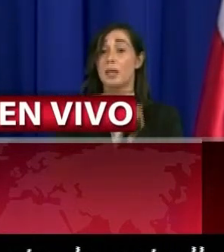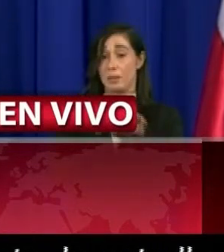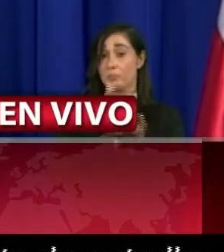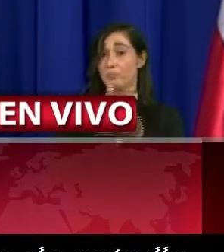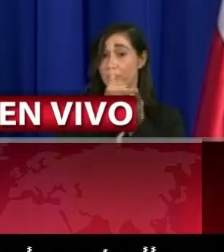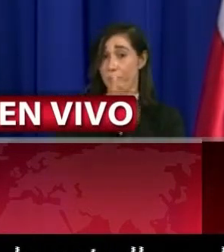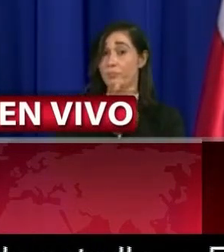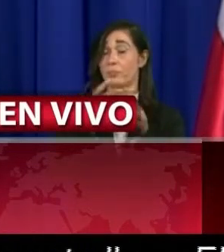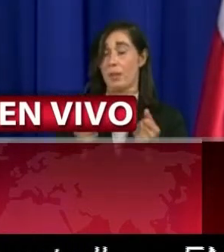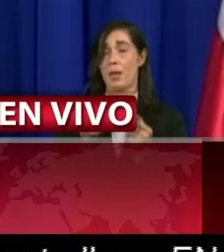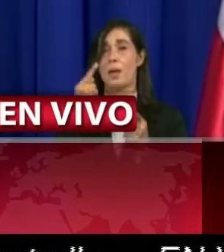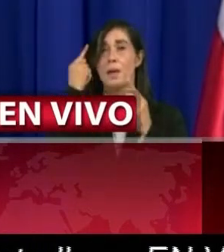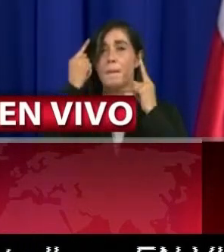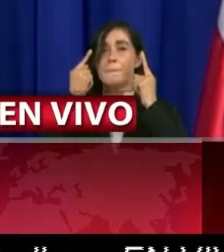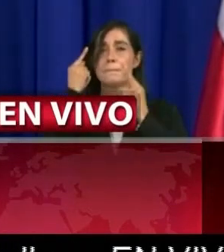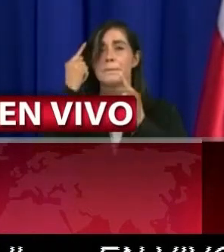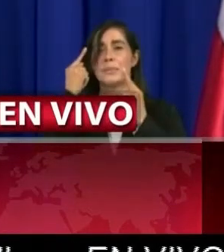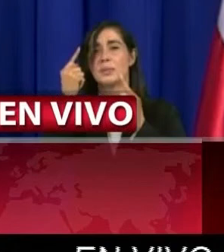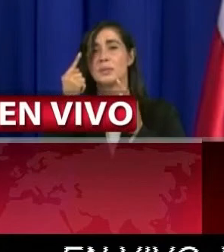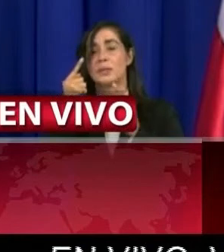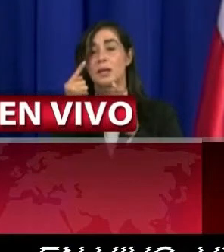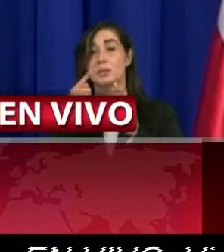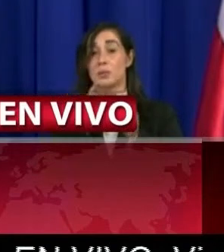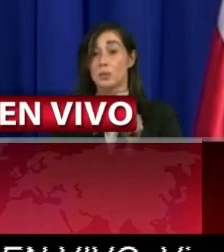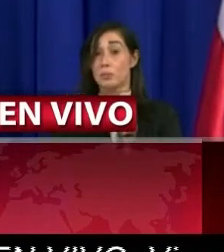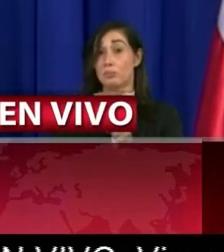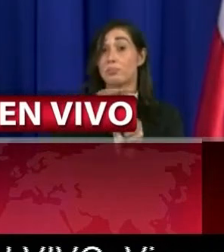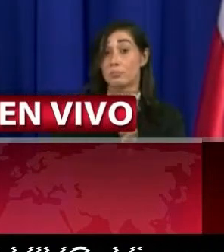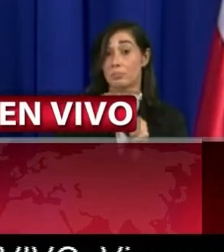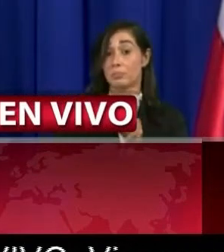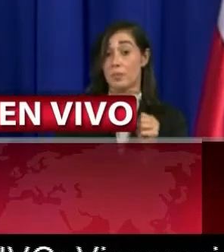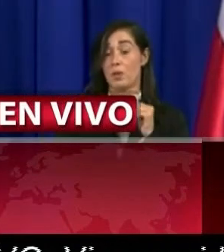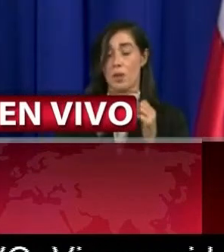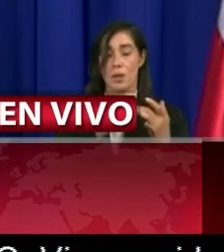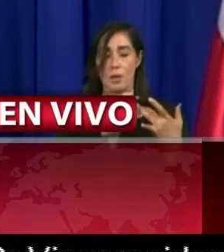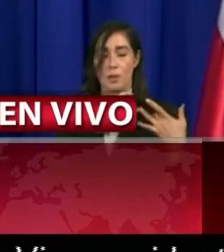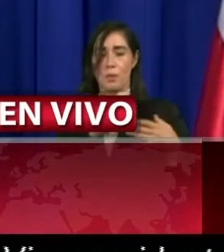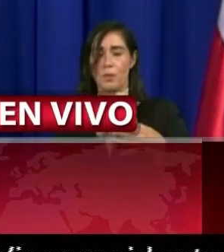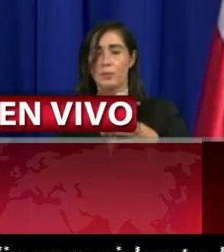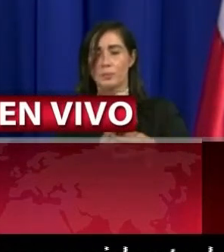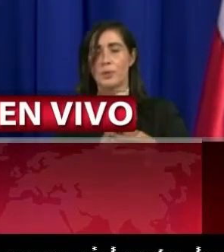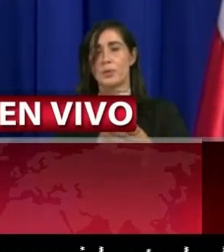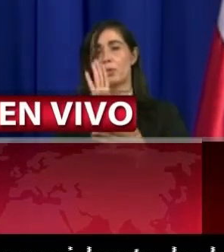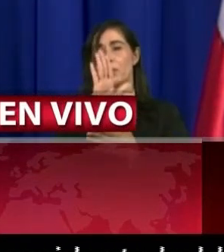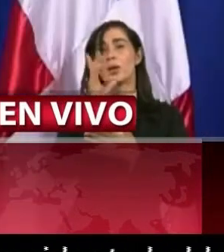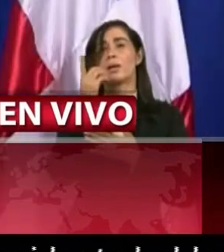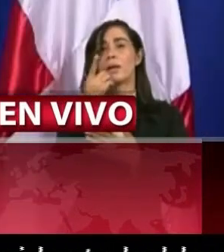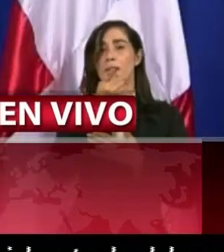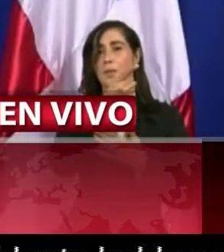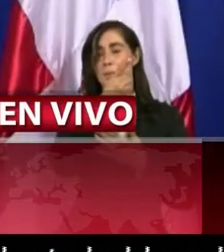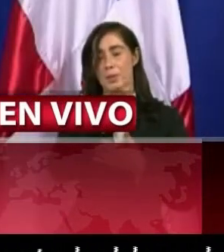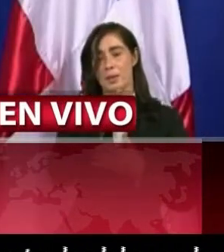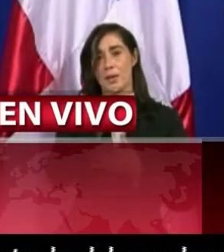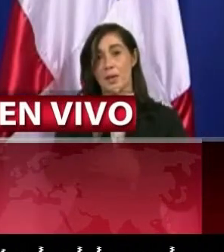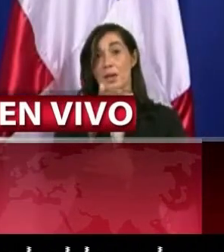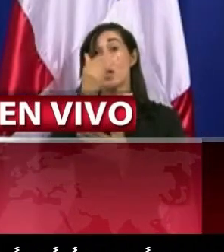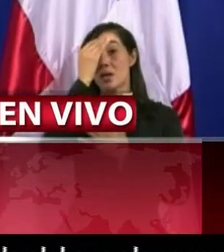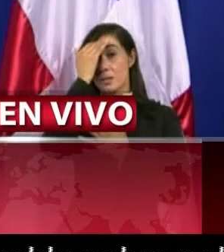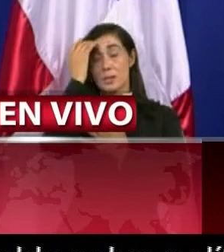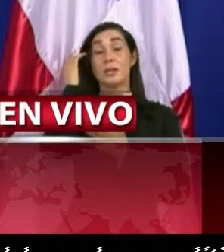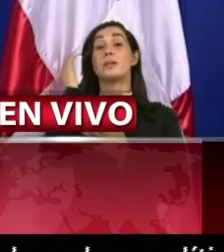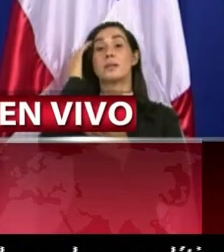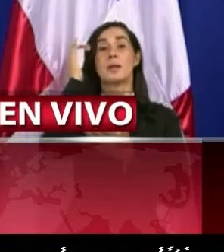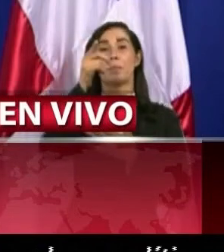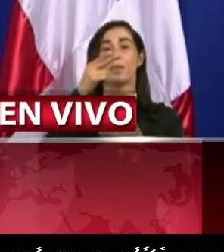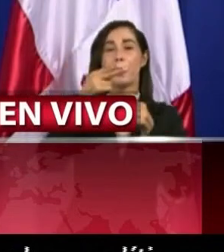resolver, pensando y actuando con el corazón en el pueblo. Tengan la certeza de que